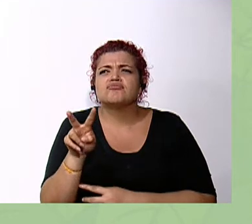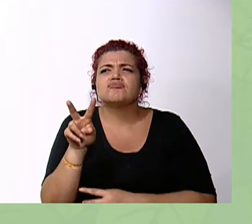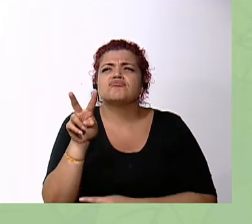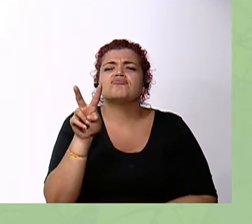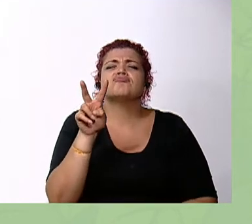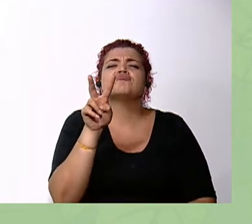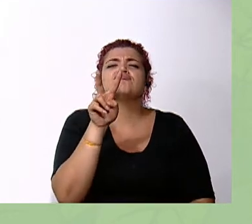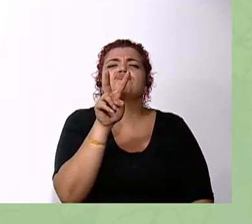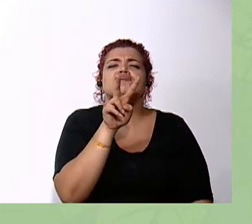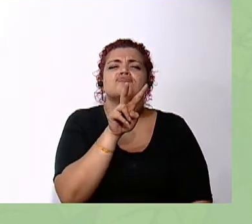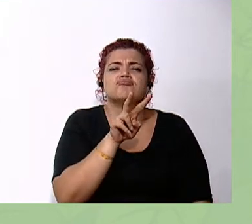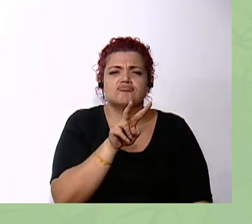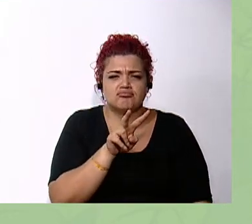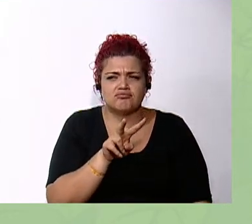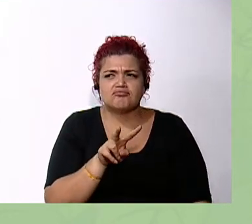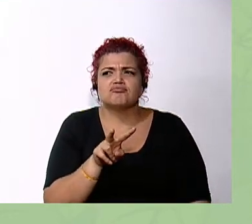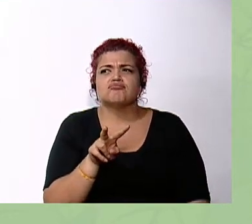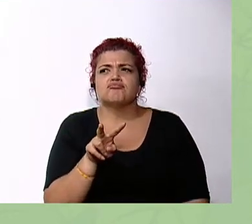Ok.